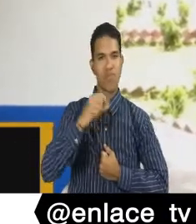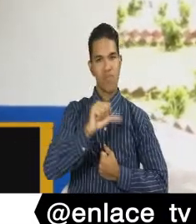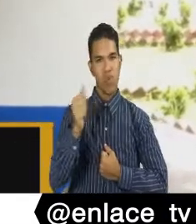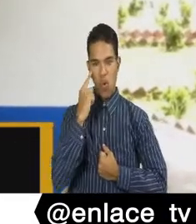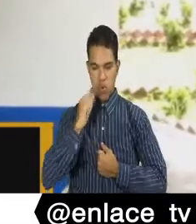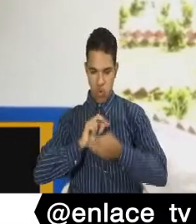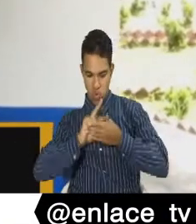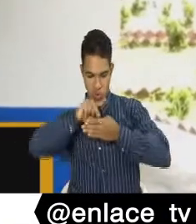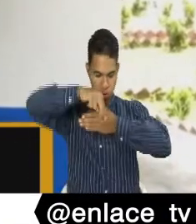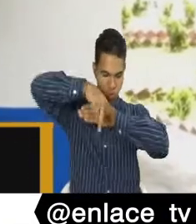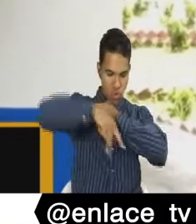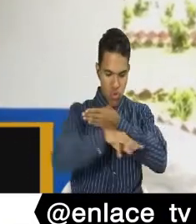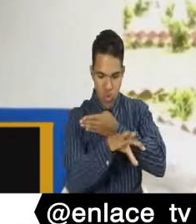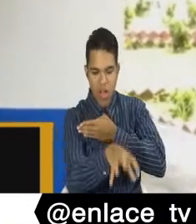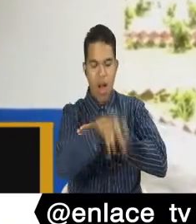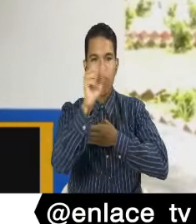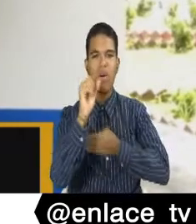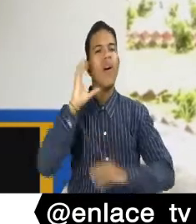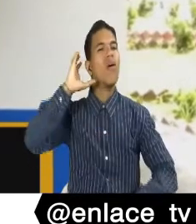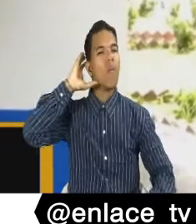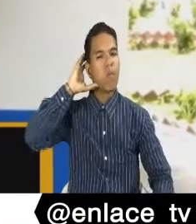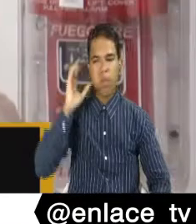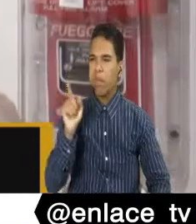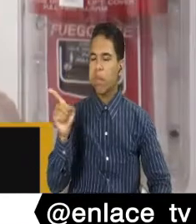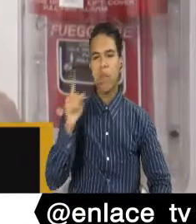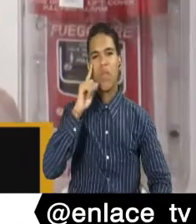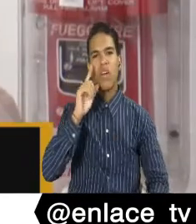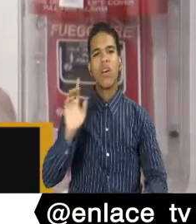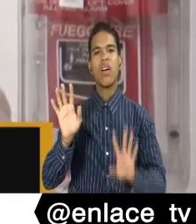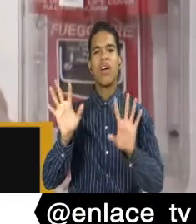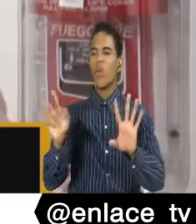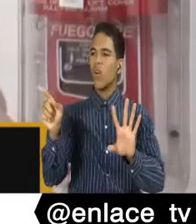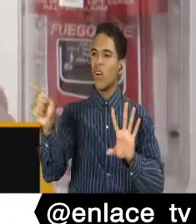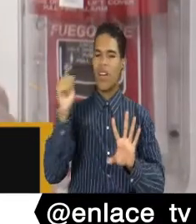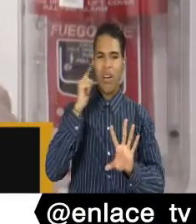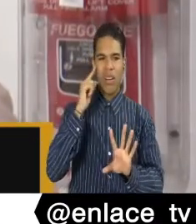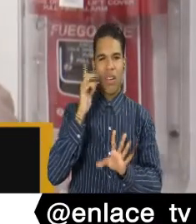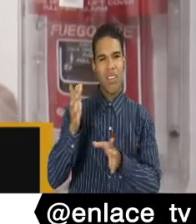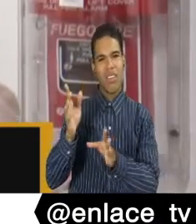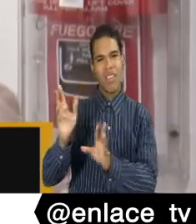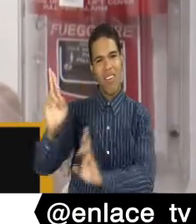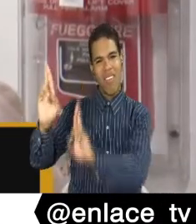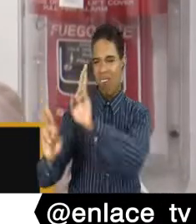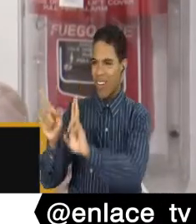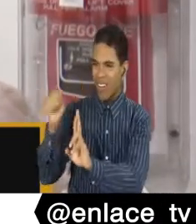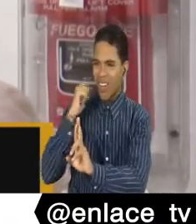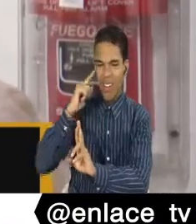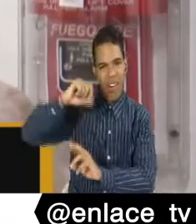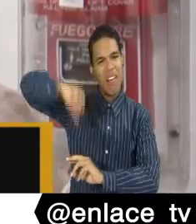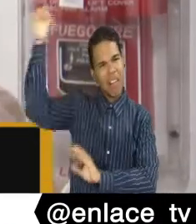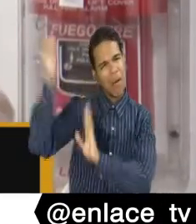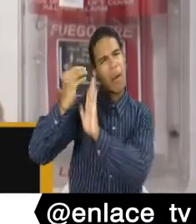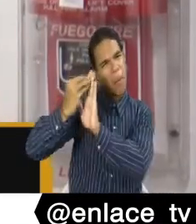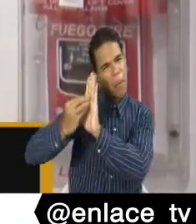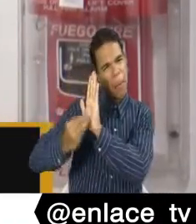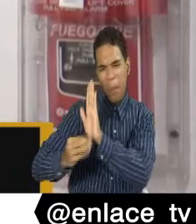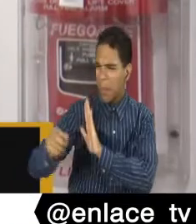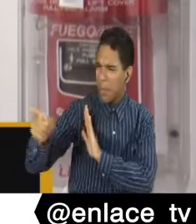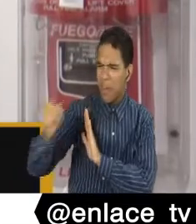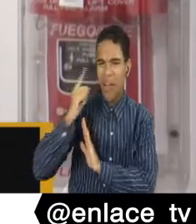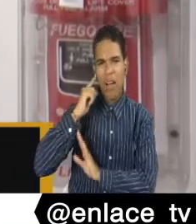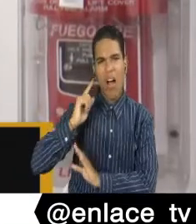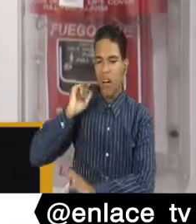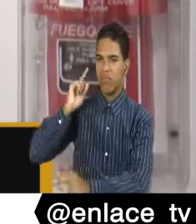que existió un concurso heterogéneo y sucesivo de varios delitos, los cuales fueron